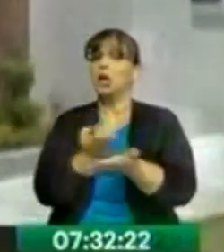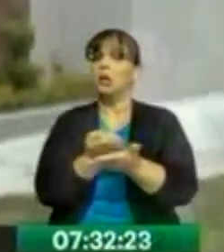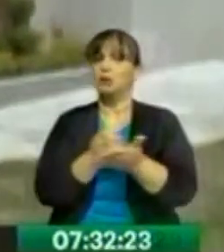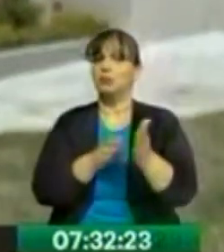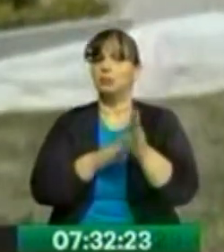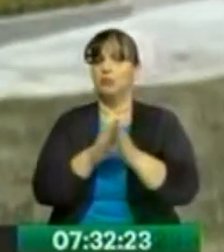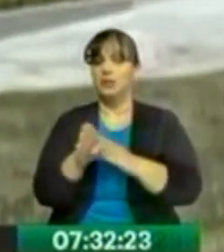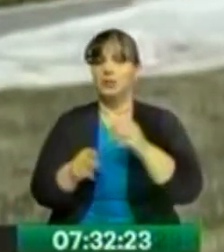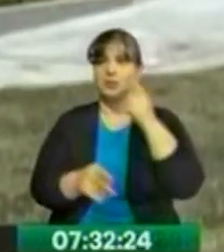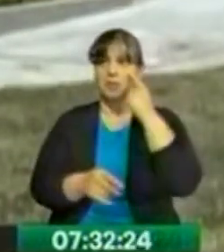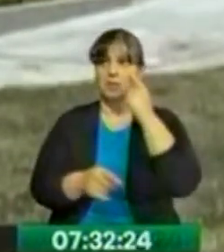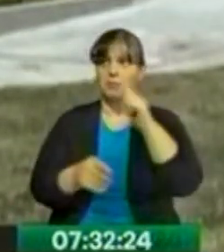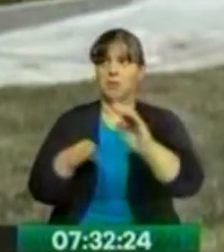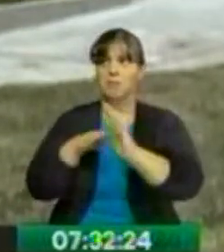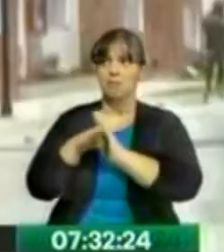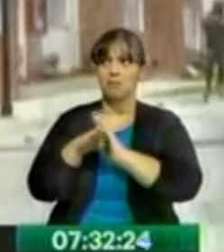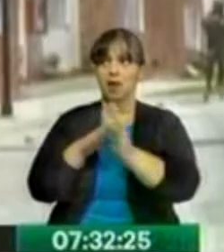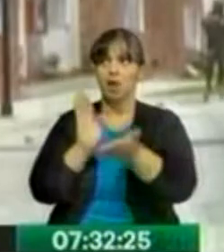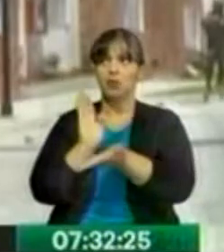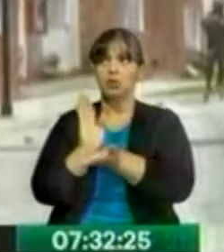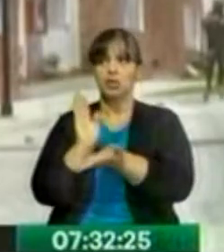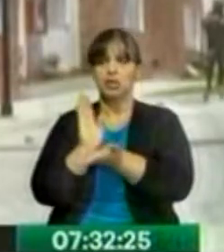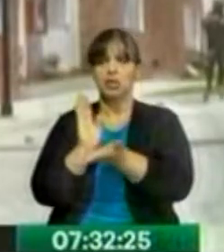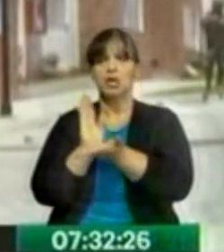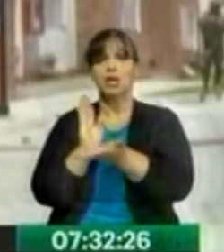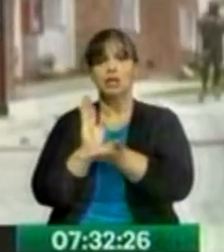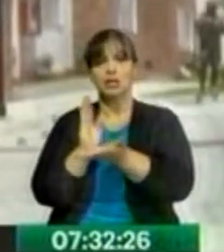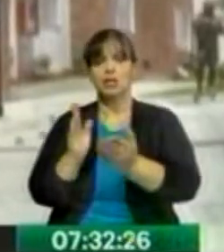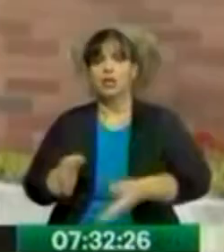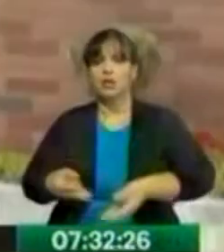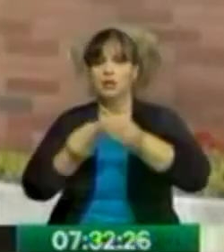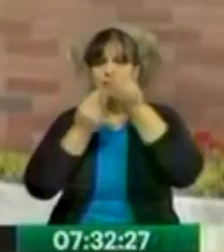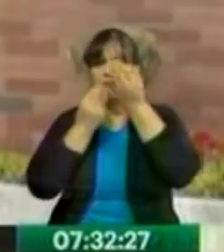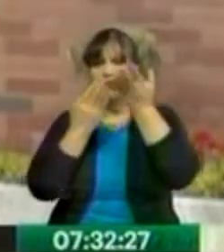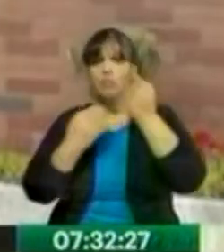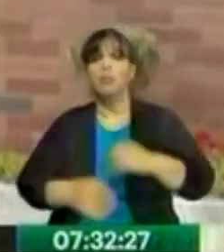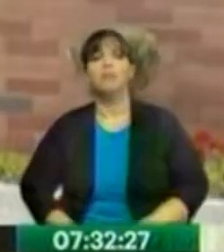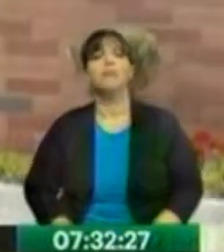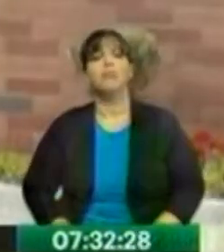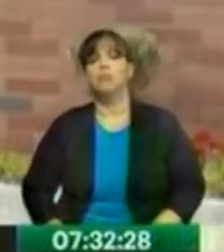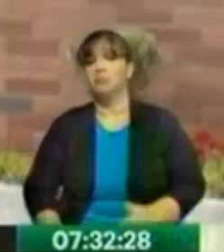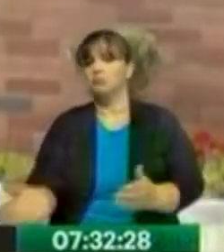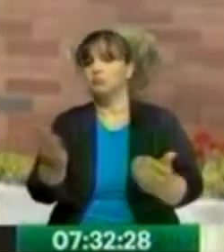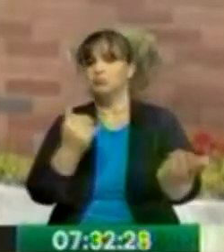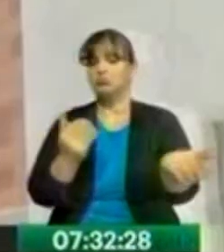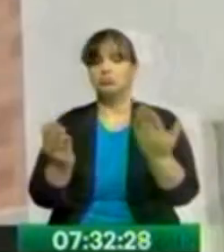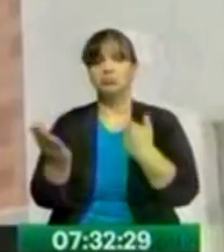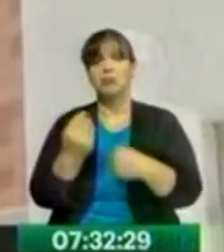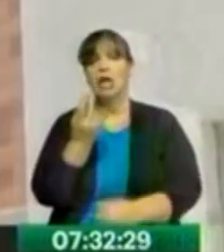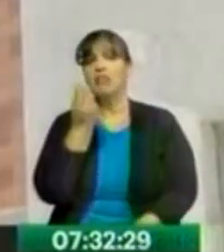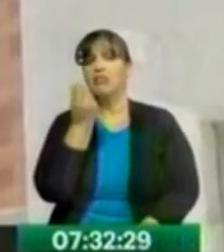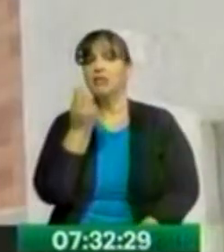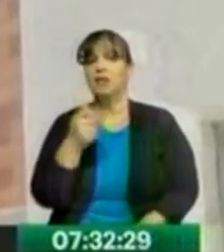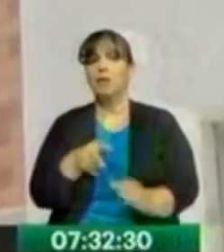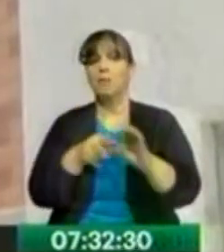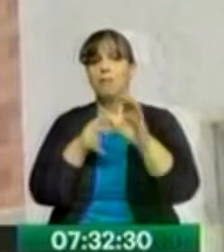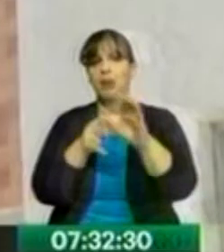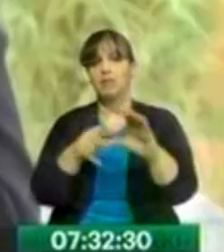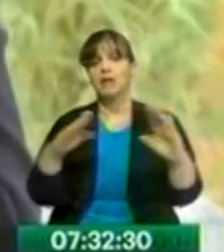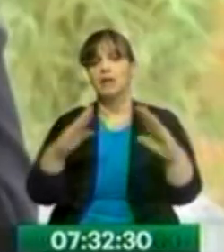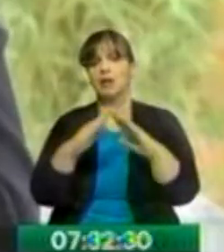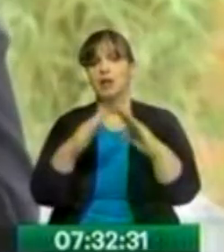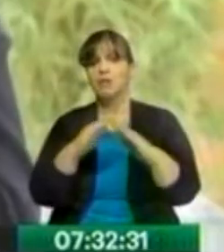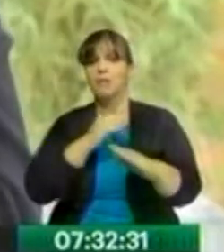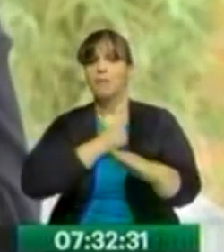Financiamiento total de viviendas con un bajo interés es la propuesta del BIES para cumplir con uno de los objetivos planteados por el gobierno en su plan de prosperidad.